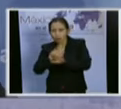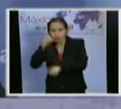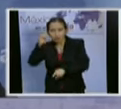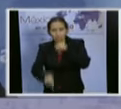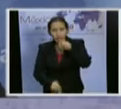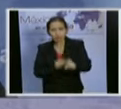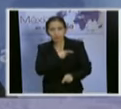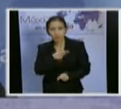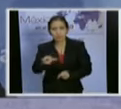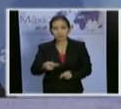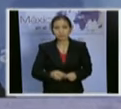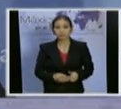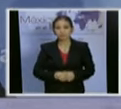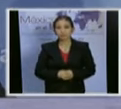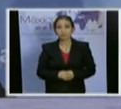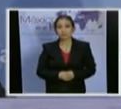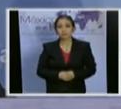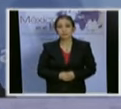pobreza.